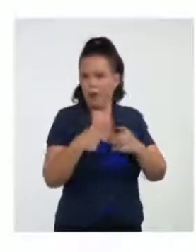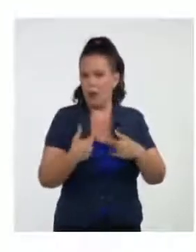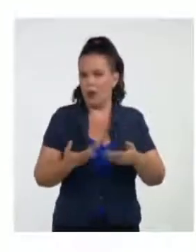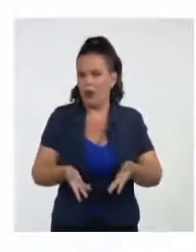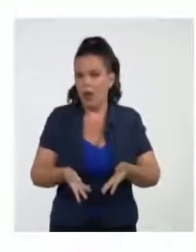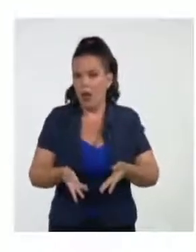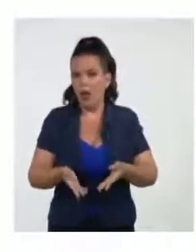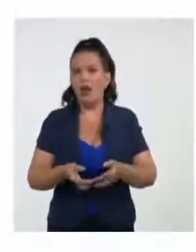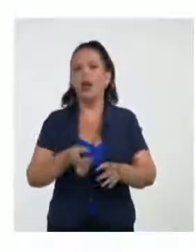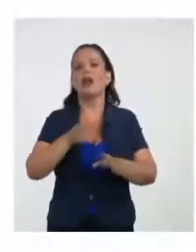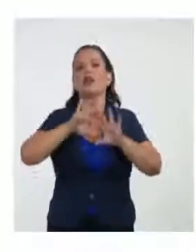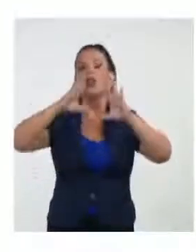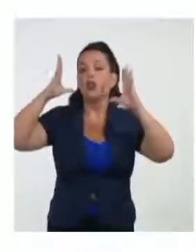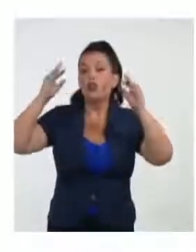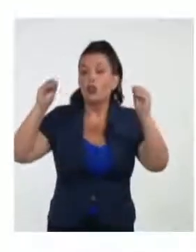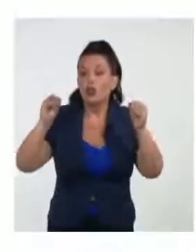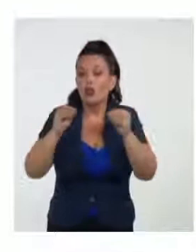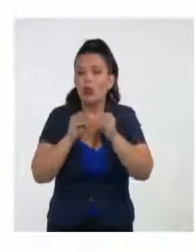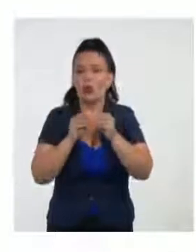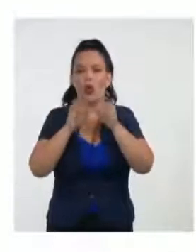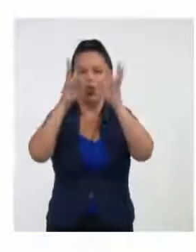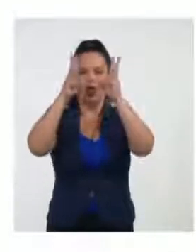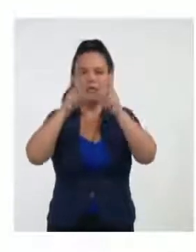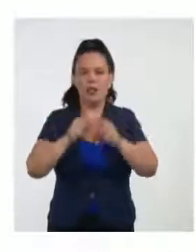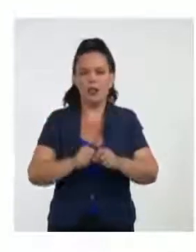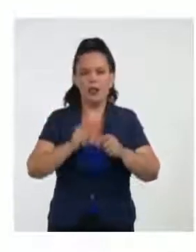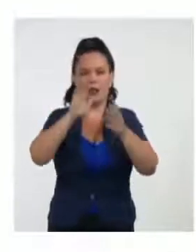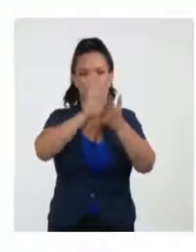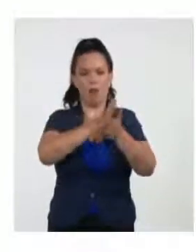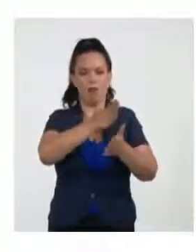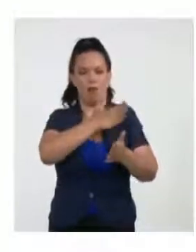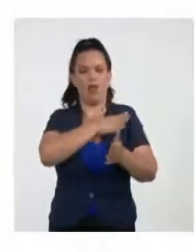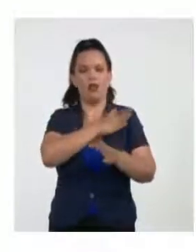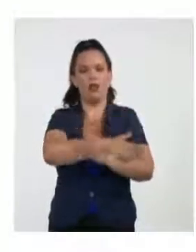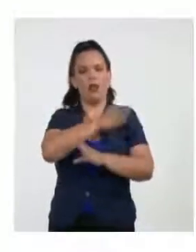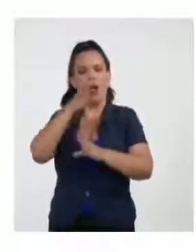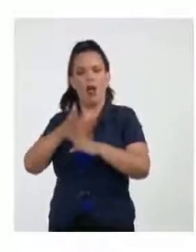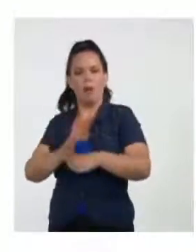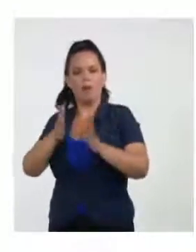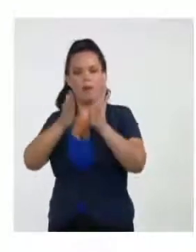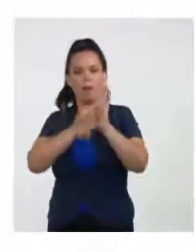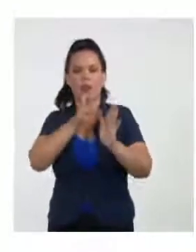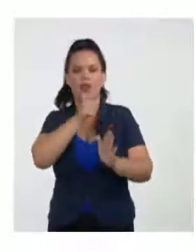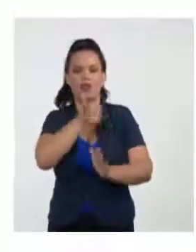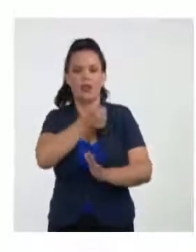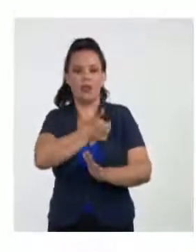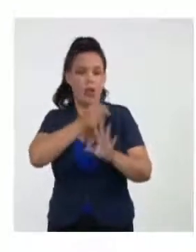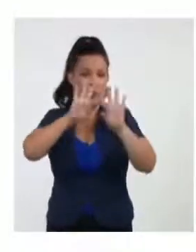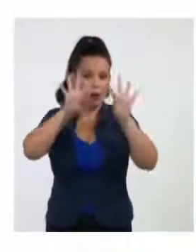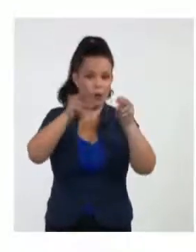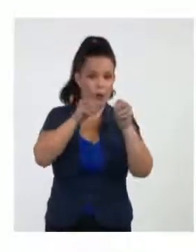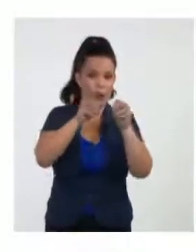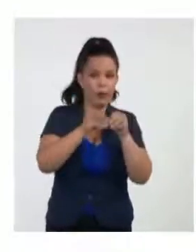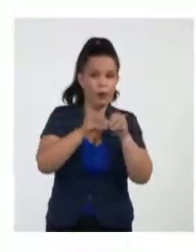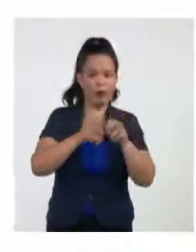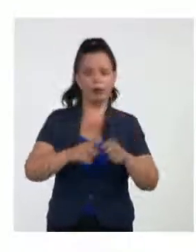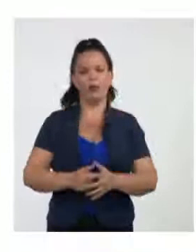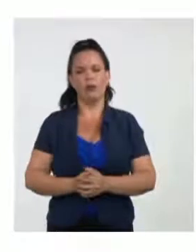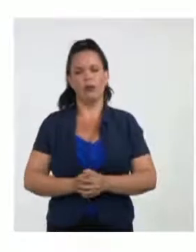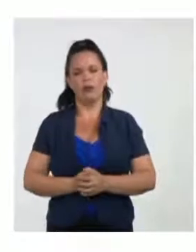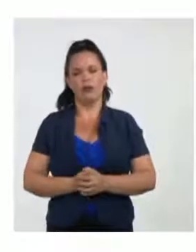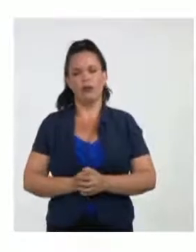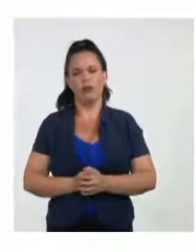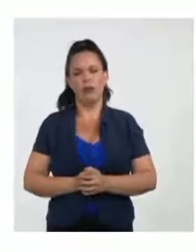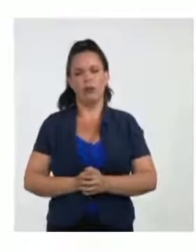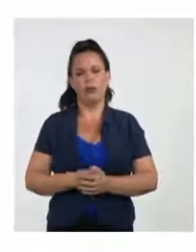año 2020, de marzo a diciembre, que se diagnosticaron el 11 de marzo los 3 primeros casos. Ahí ustedes tienen